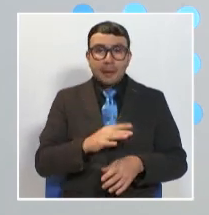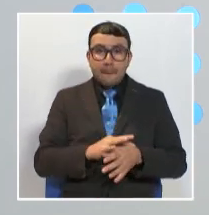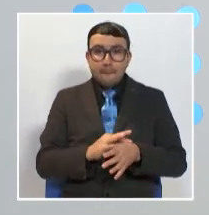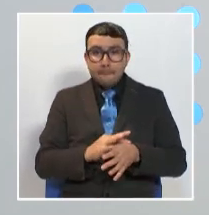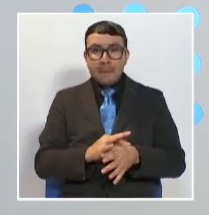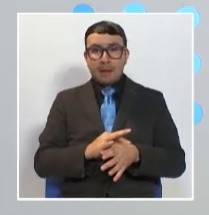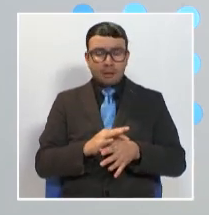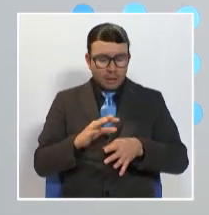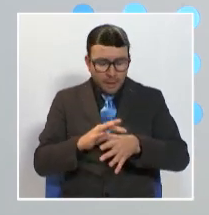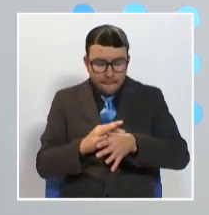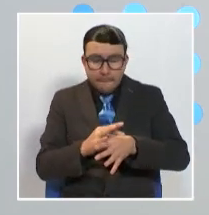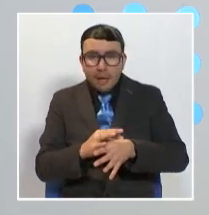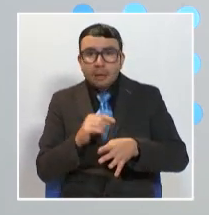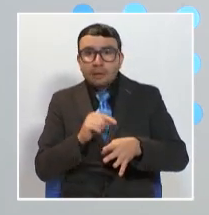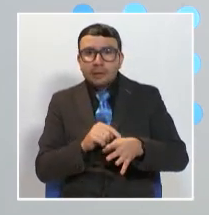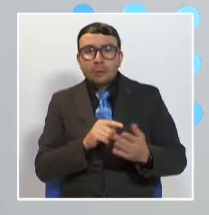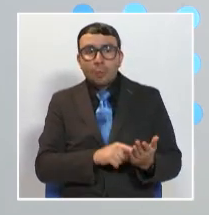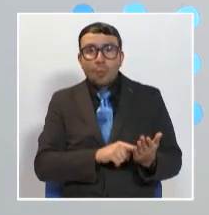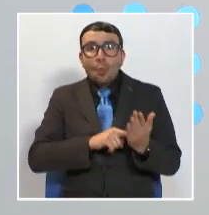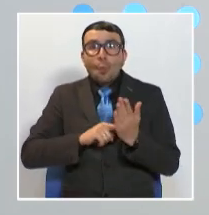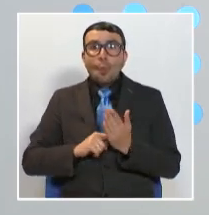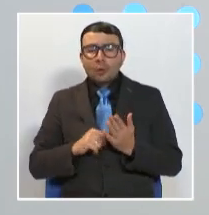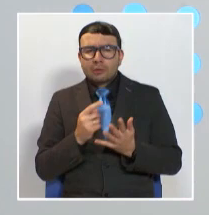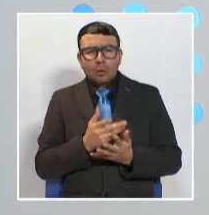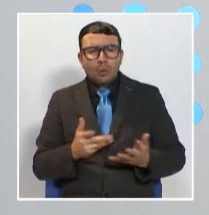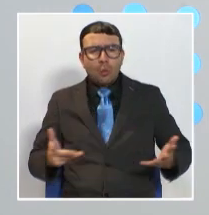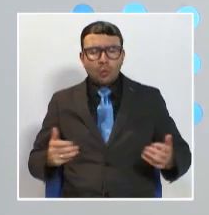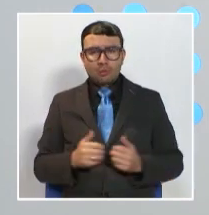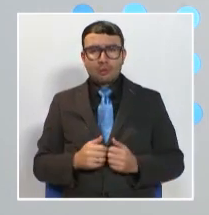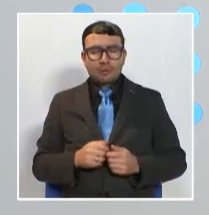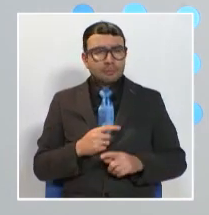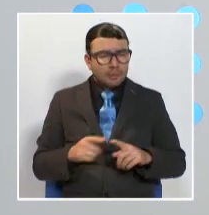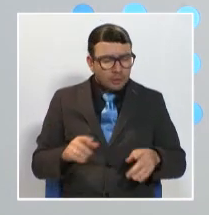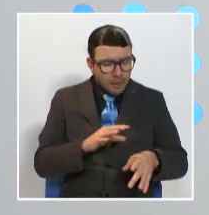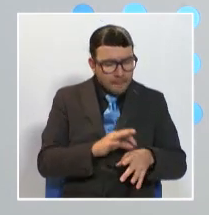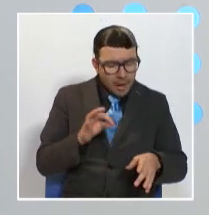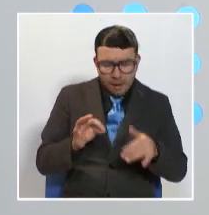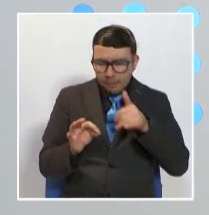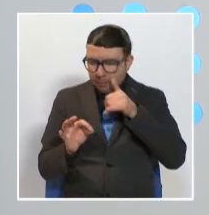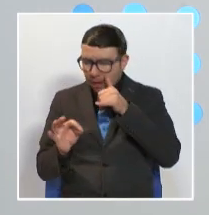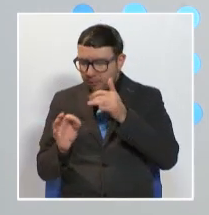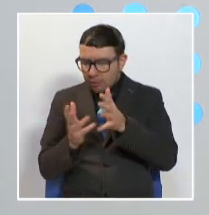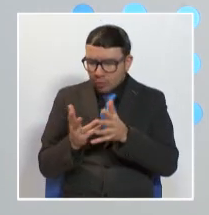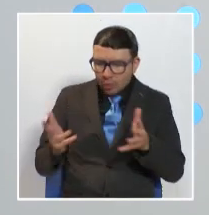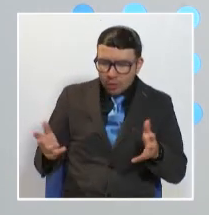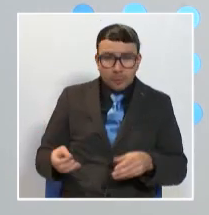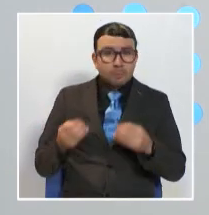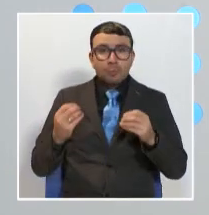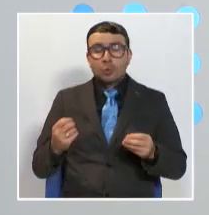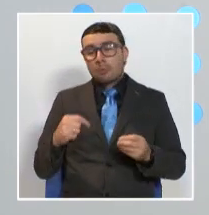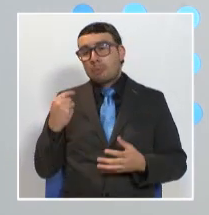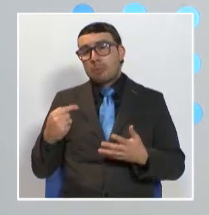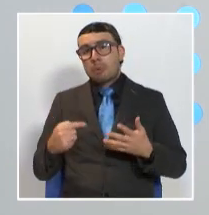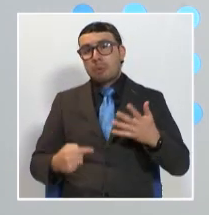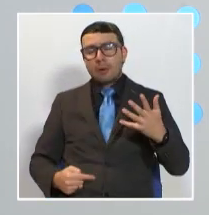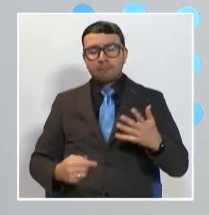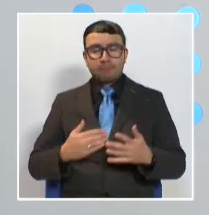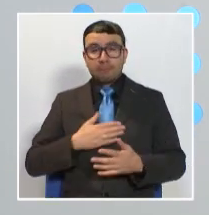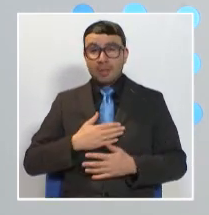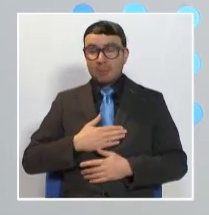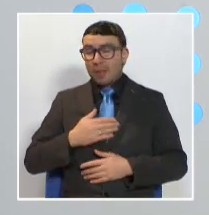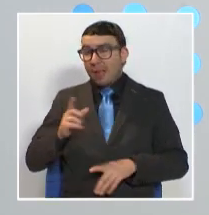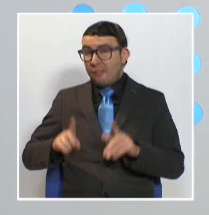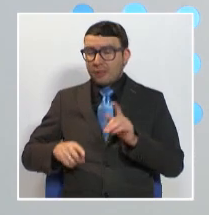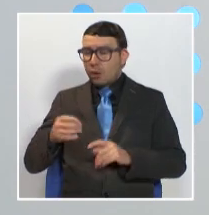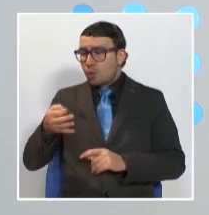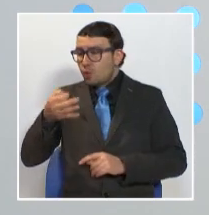piel nos cuenta muchas cosas, pero los diagnósticos diferenciales son muchos e infortunadamente la automedicación en los